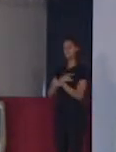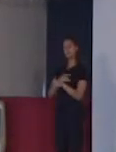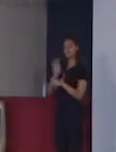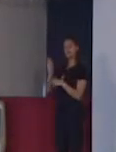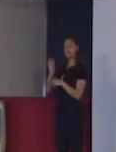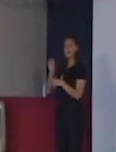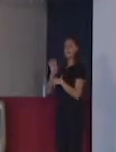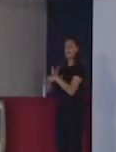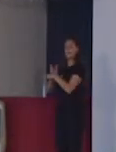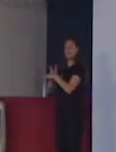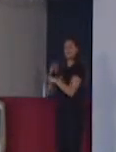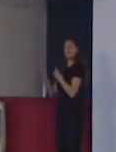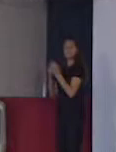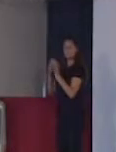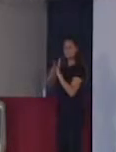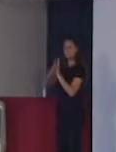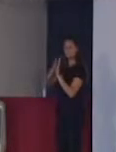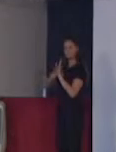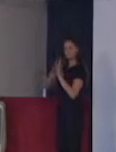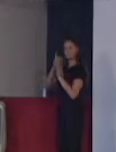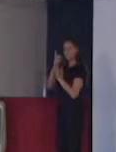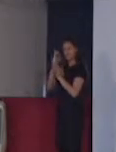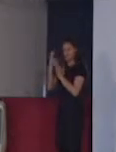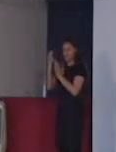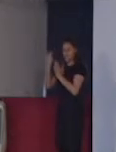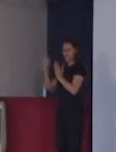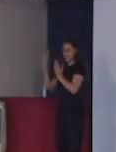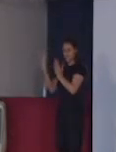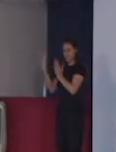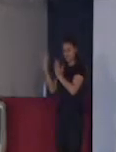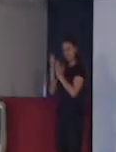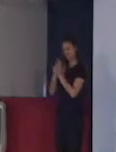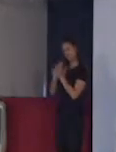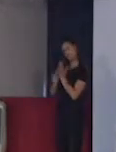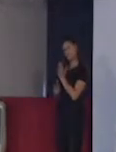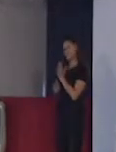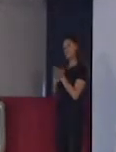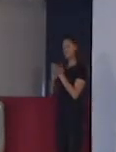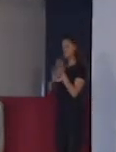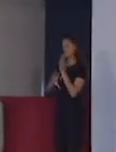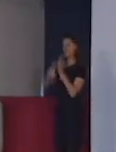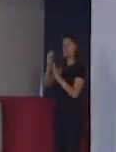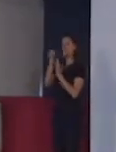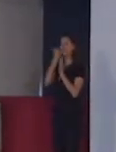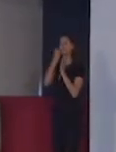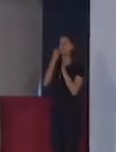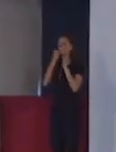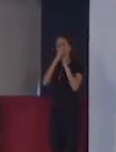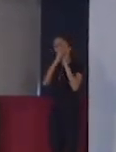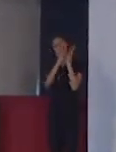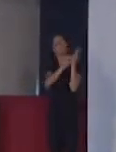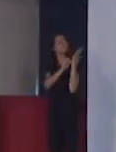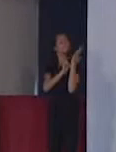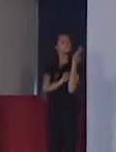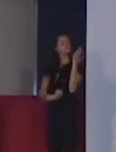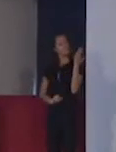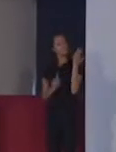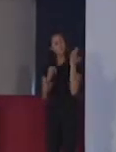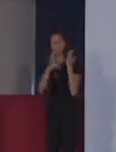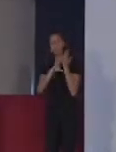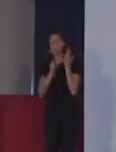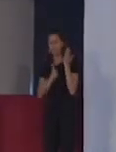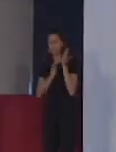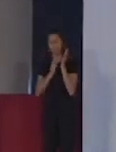para hacer el diagnóstico. Entonces, en el DSM-4 estaban todas las patologías que los médicos podrían diagnosticar. Entonces